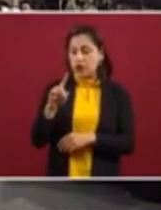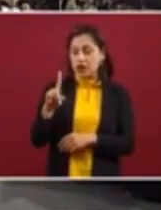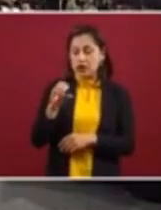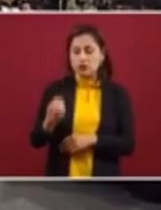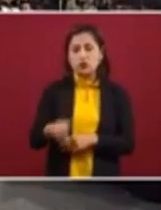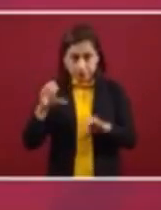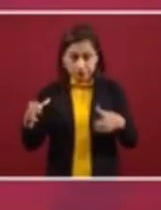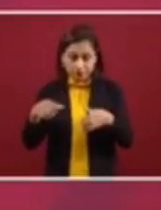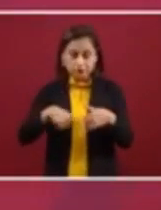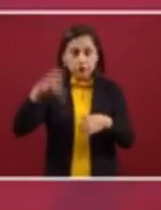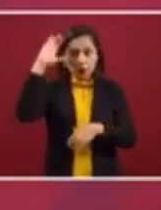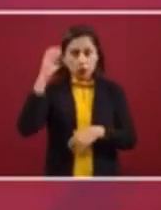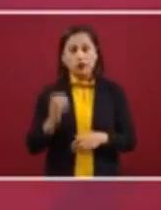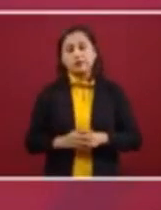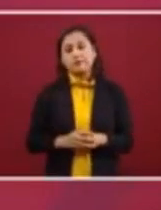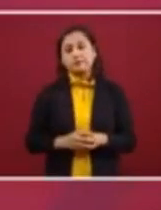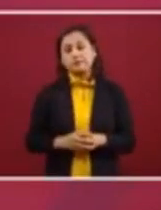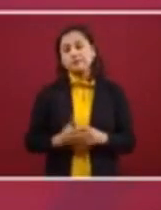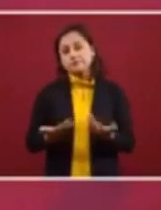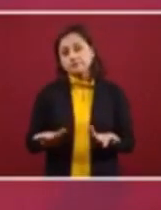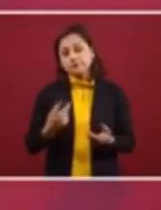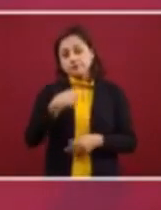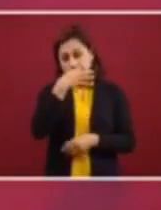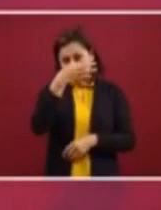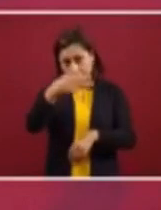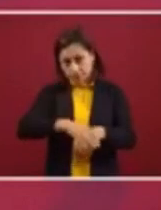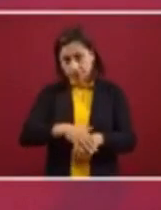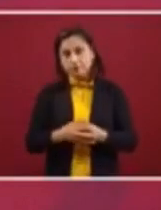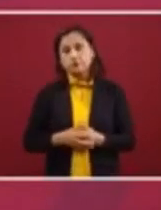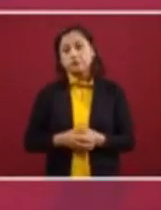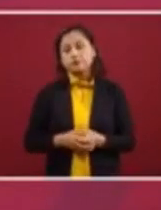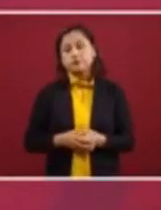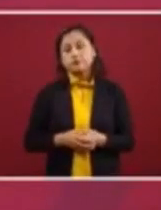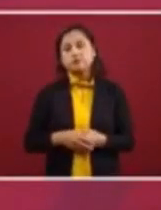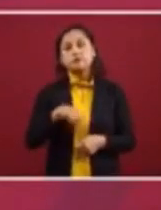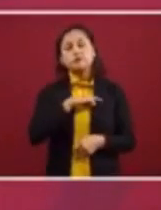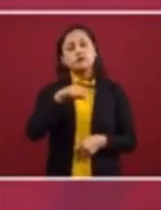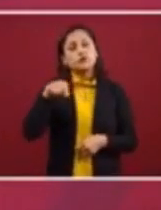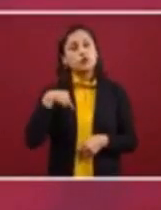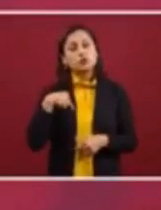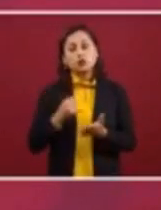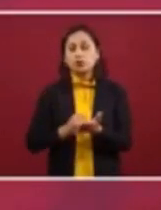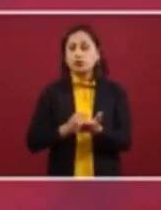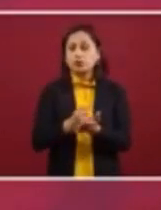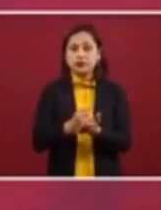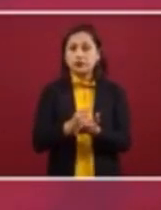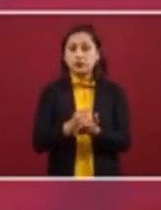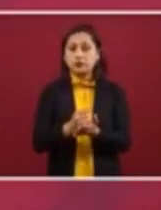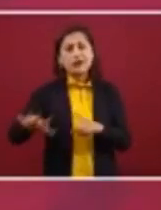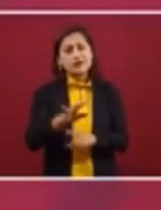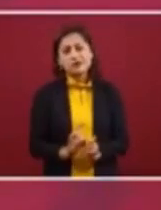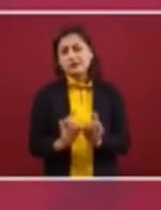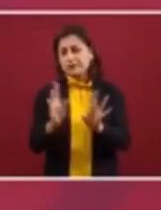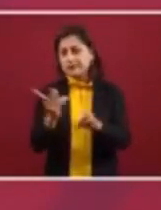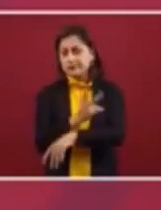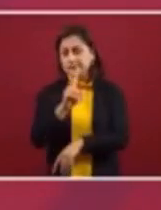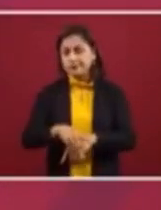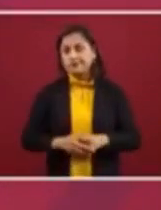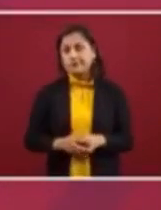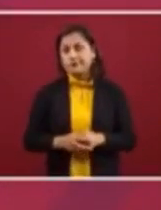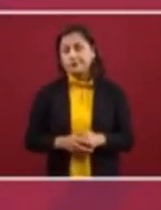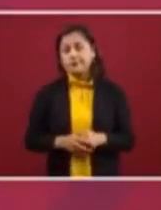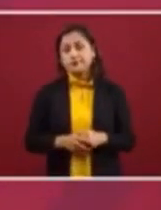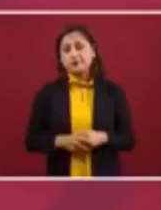acaso la renuncia. Tomamos la decisión de evitar la confrontación y